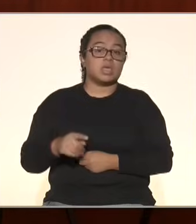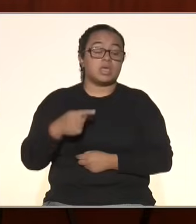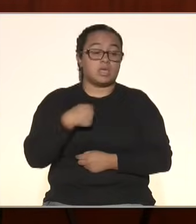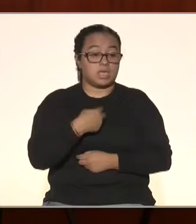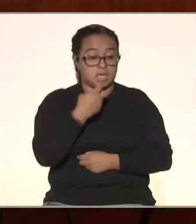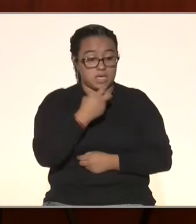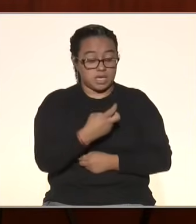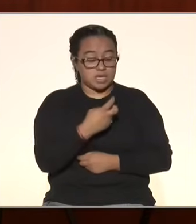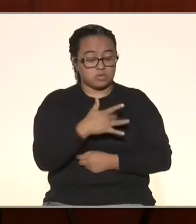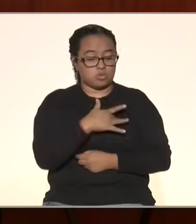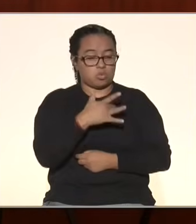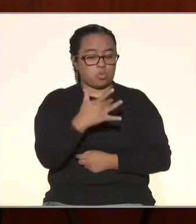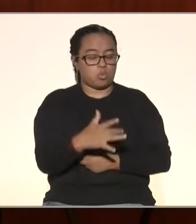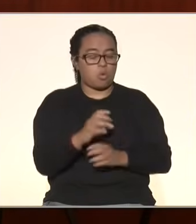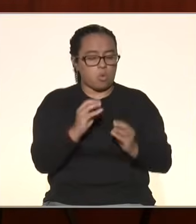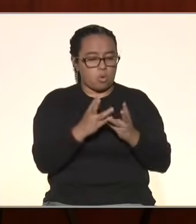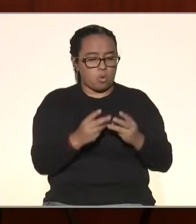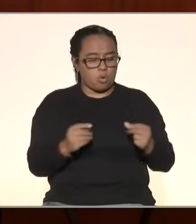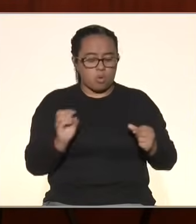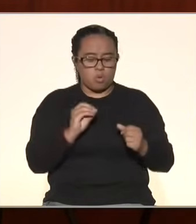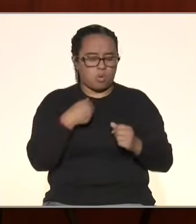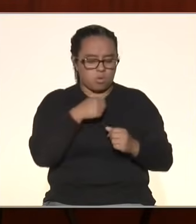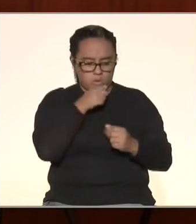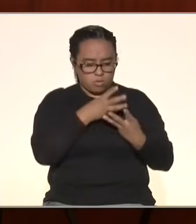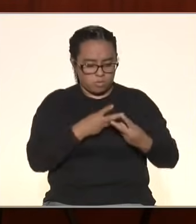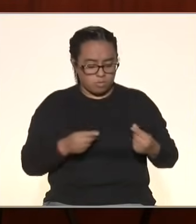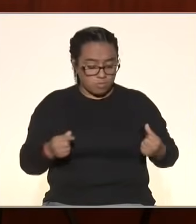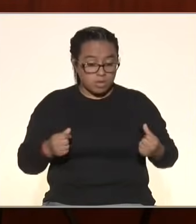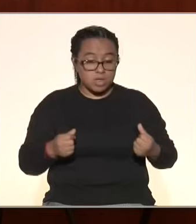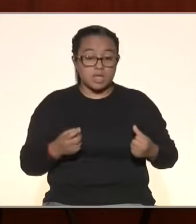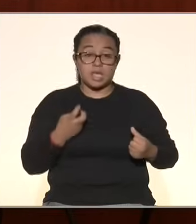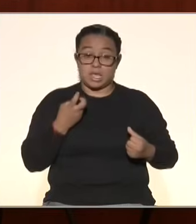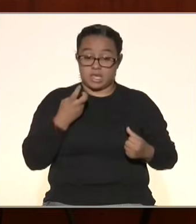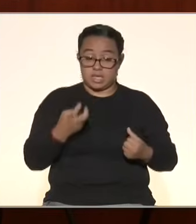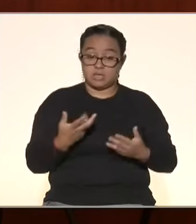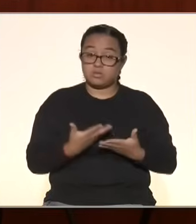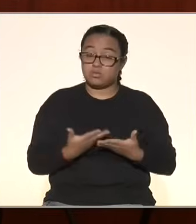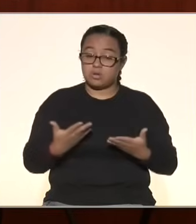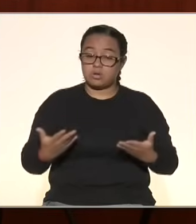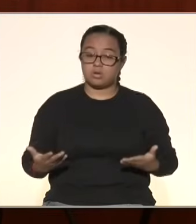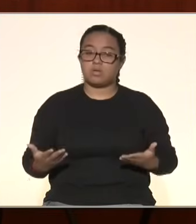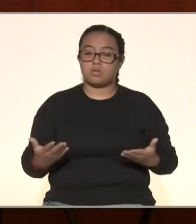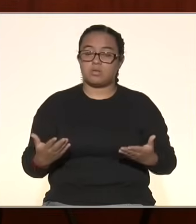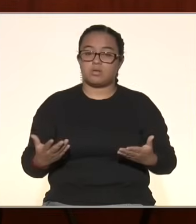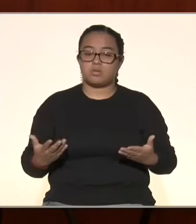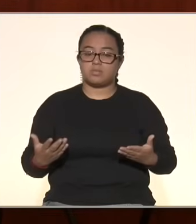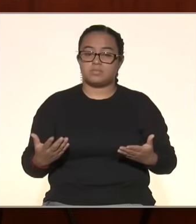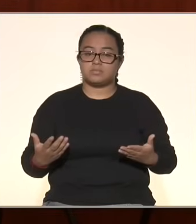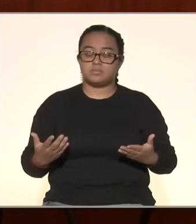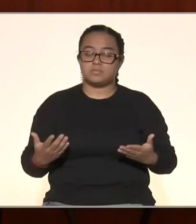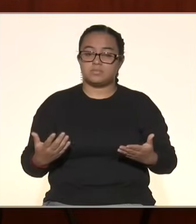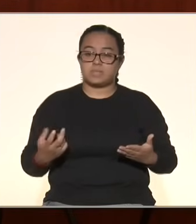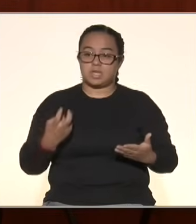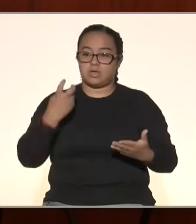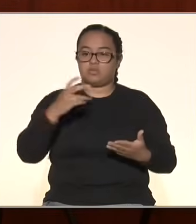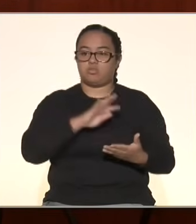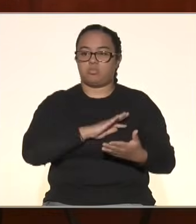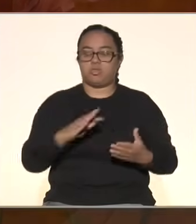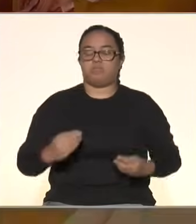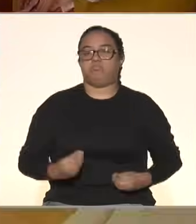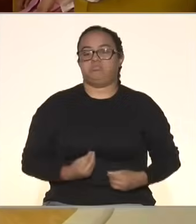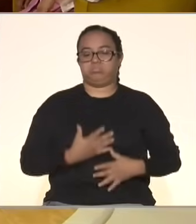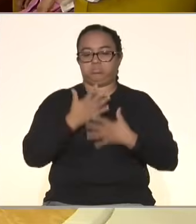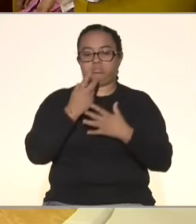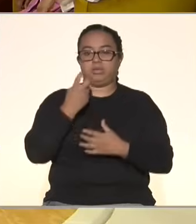ese proceso de duelo, pues ahora puede esto, digamos, ser un factor que detone ya